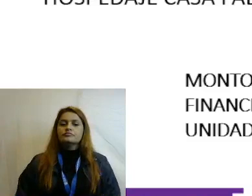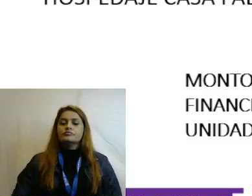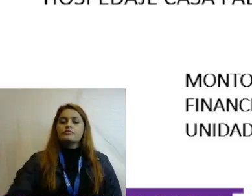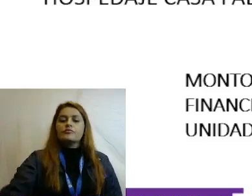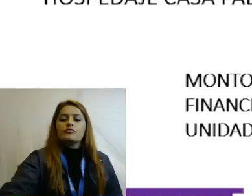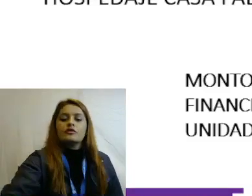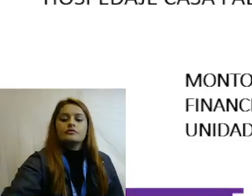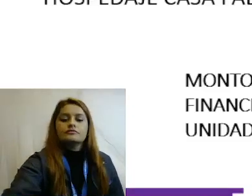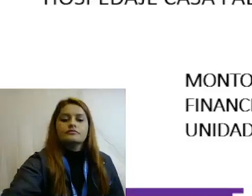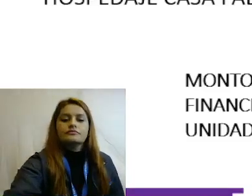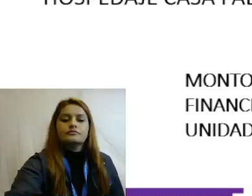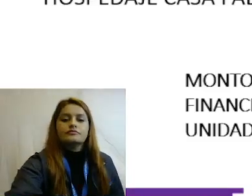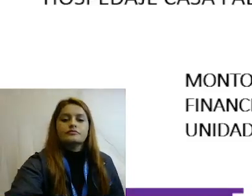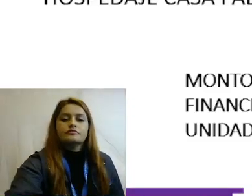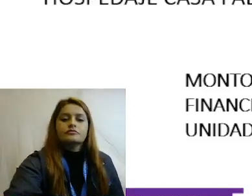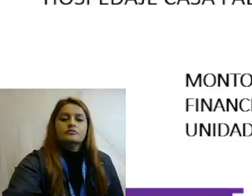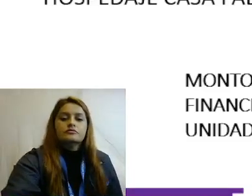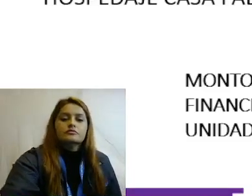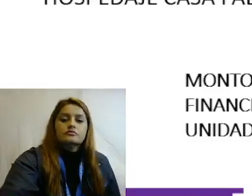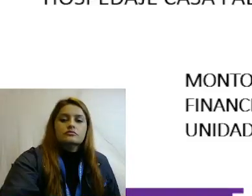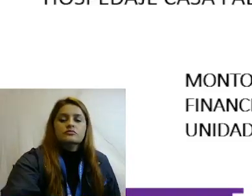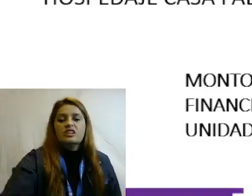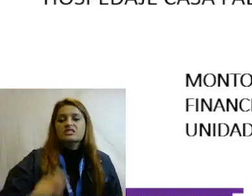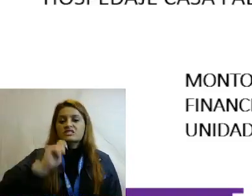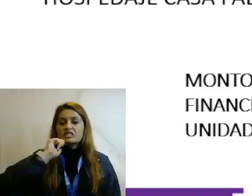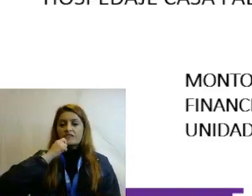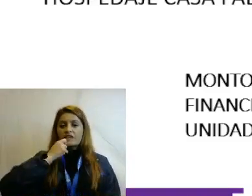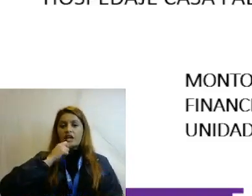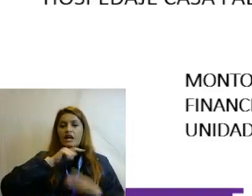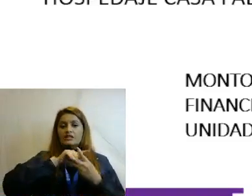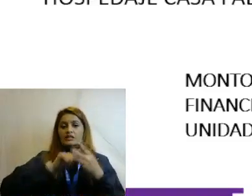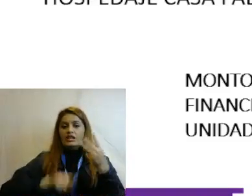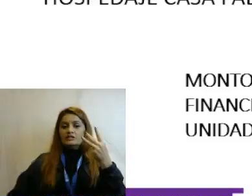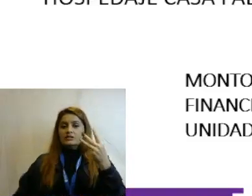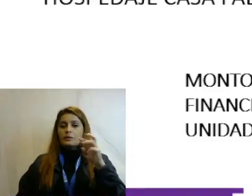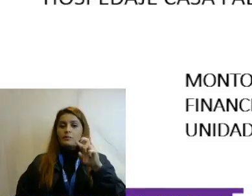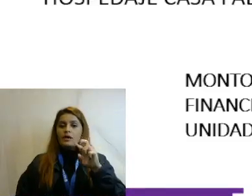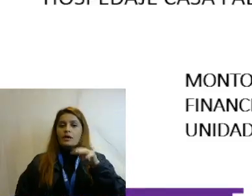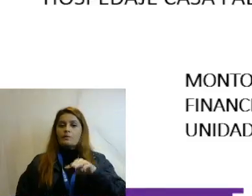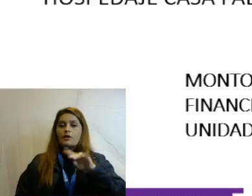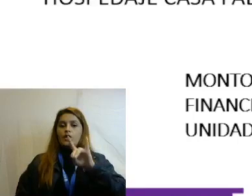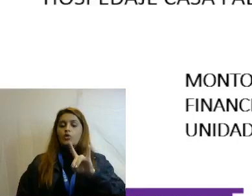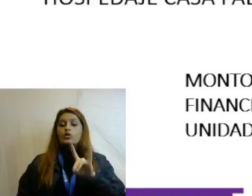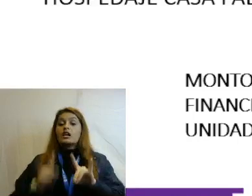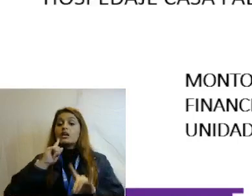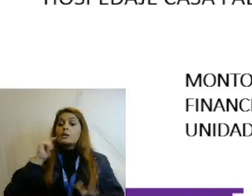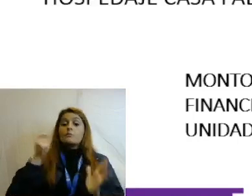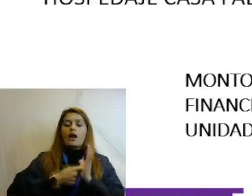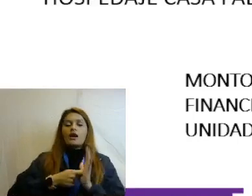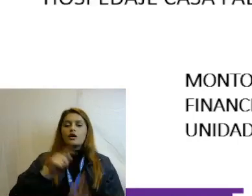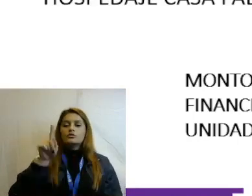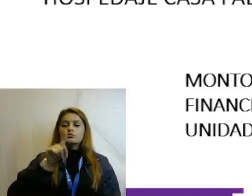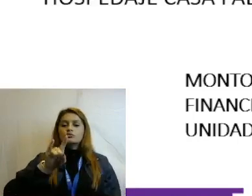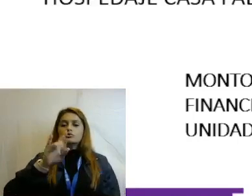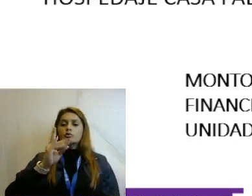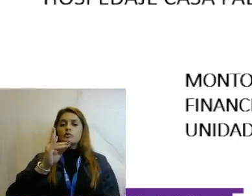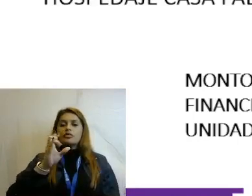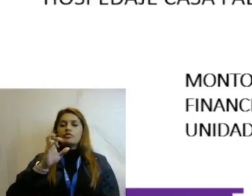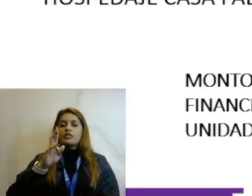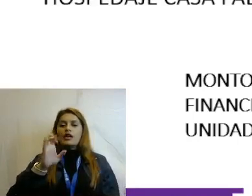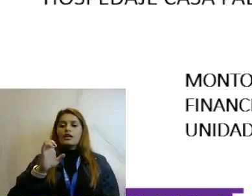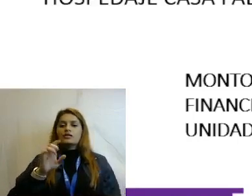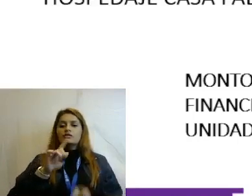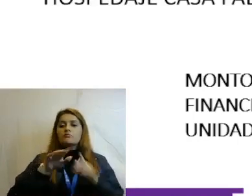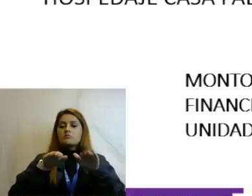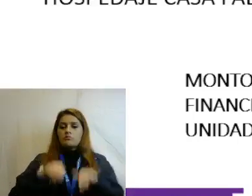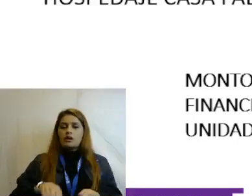Como les mencionaba, ¿en qué consiste esto? Son tres PMU financiados por la subdere, que son las sedes sociales Padre Hurtado 1